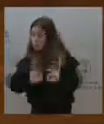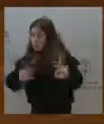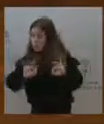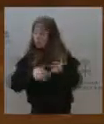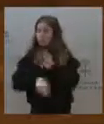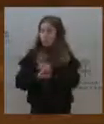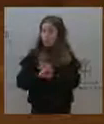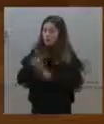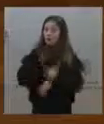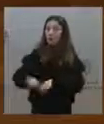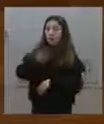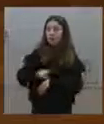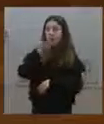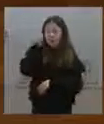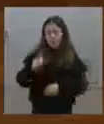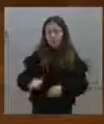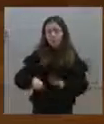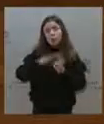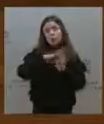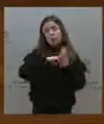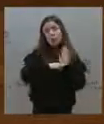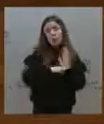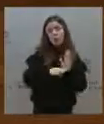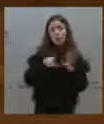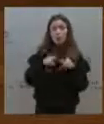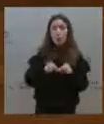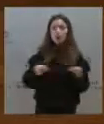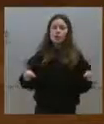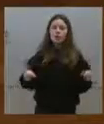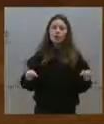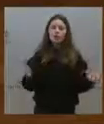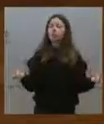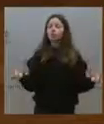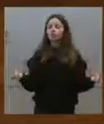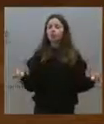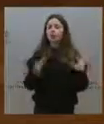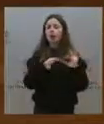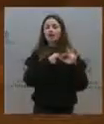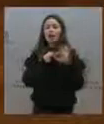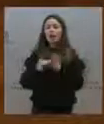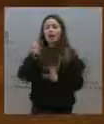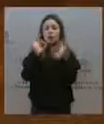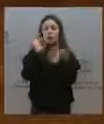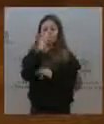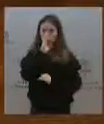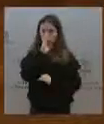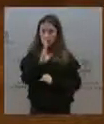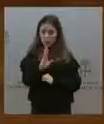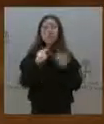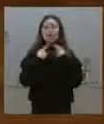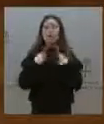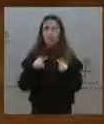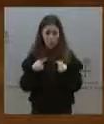programas presupuestarios. En relación a los impuestos directos, señorías, ¿les parece razonable que 7